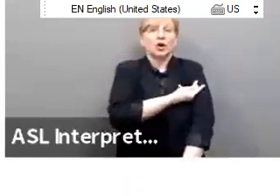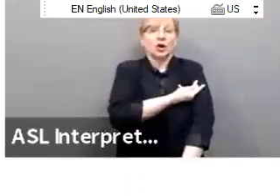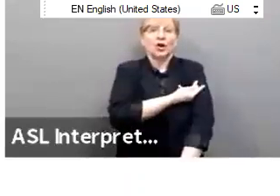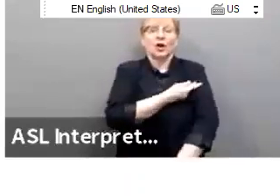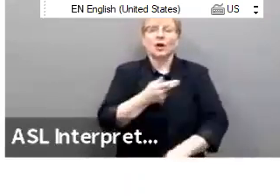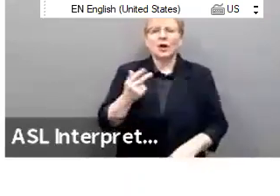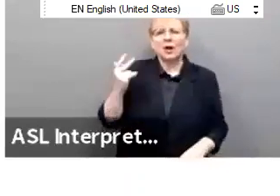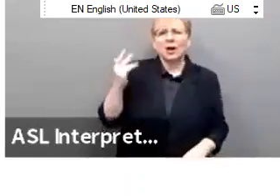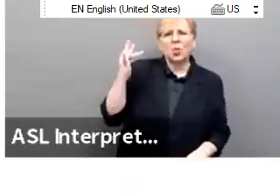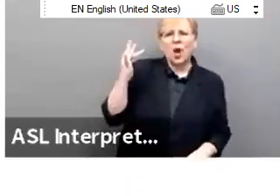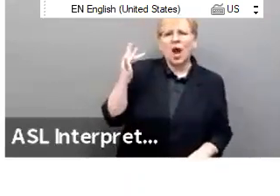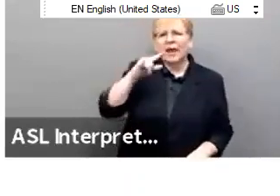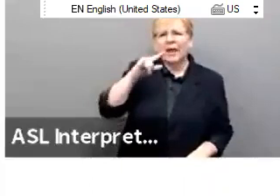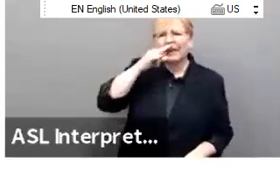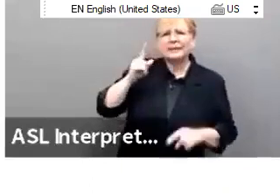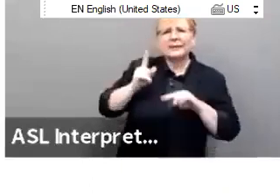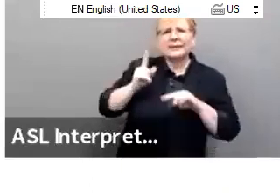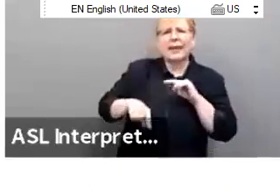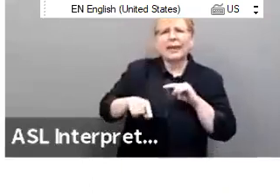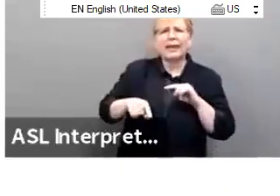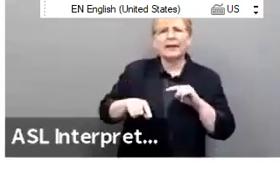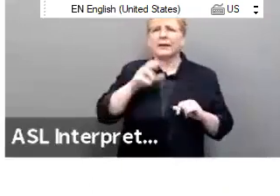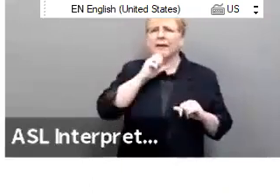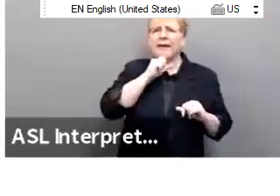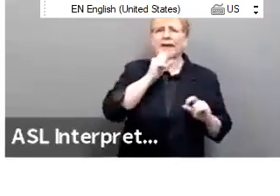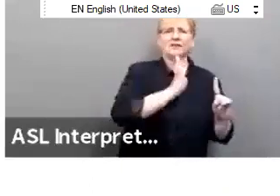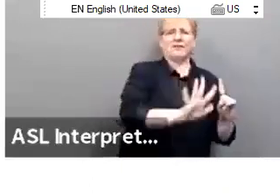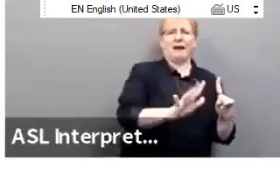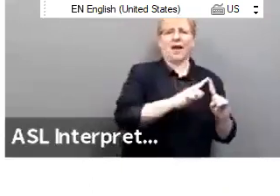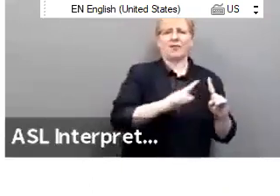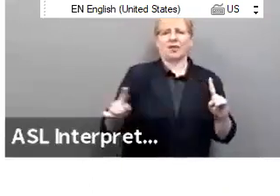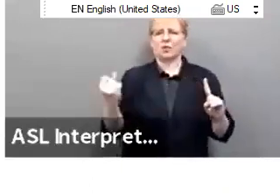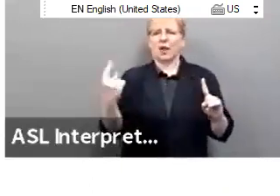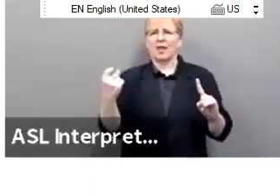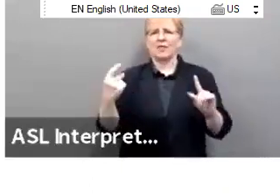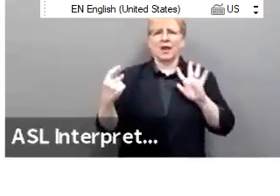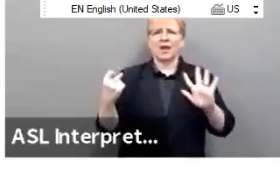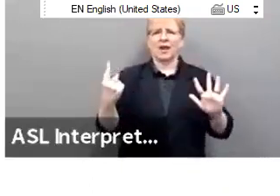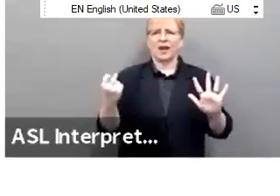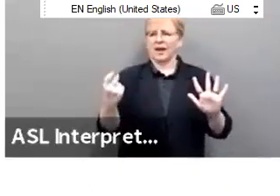son necesarias estas medidas. Siguiente diapositiva, por favor.